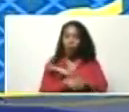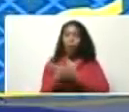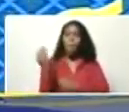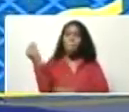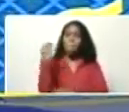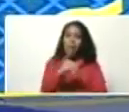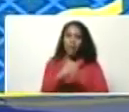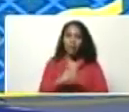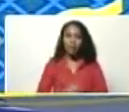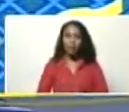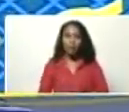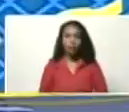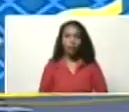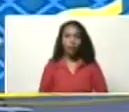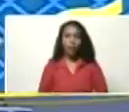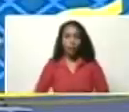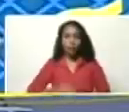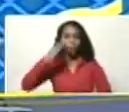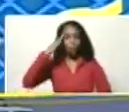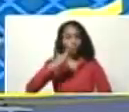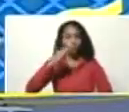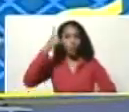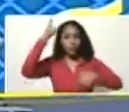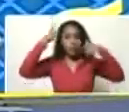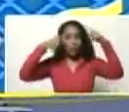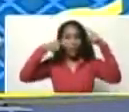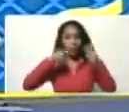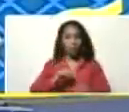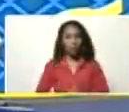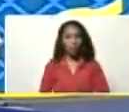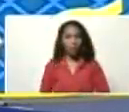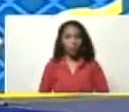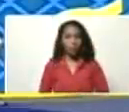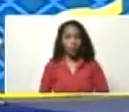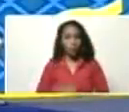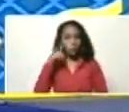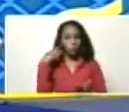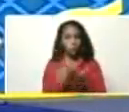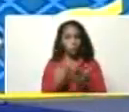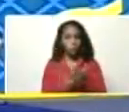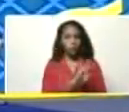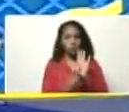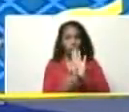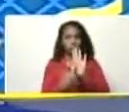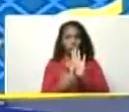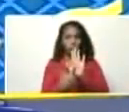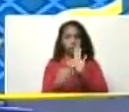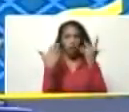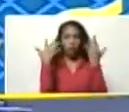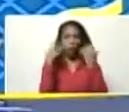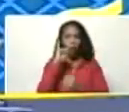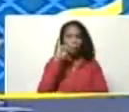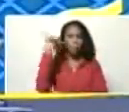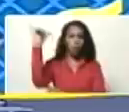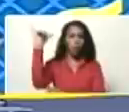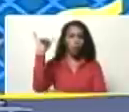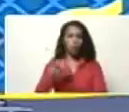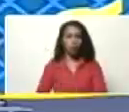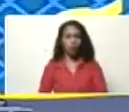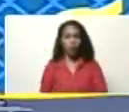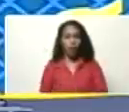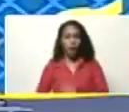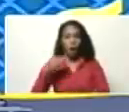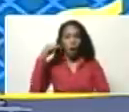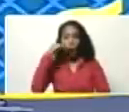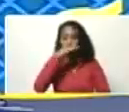más cuando el comandante Chávez, con pruebas en mano, denunció en